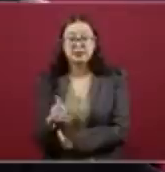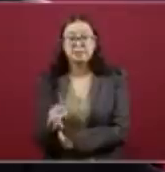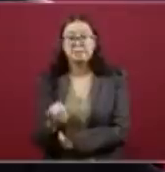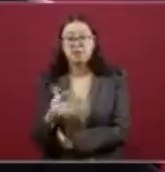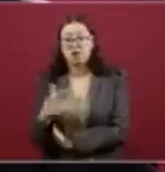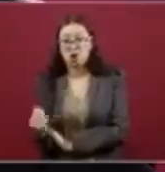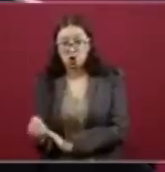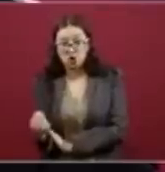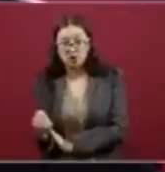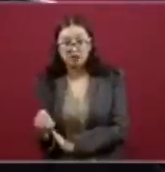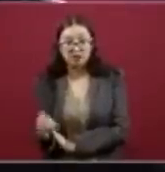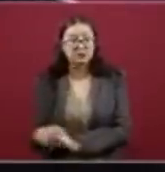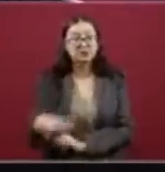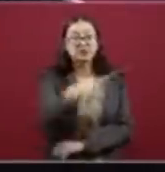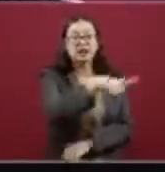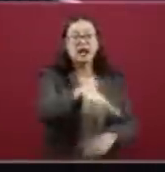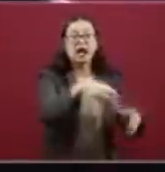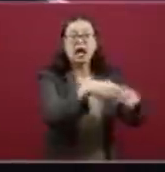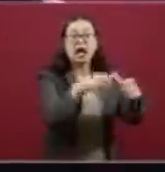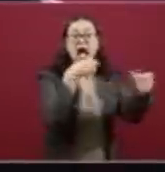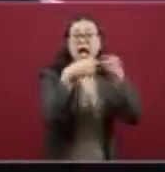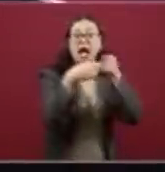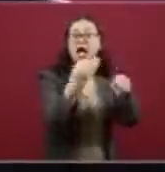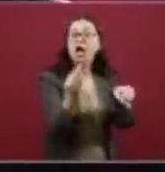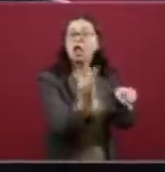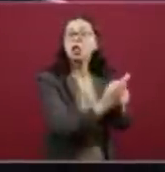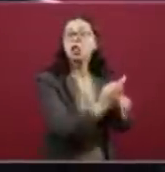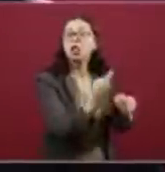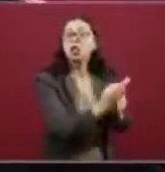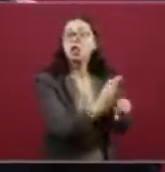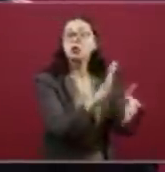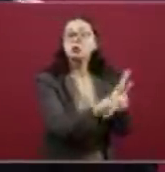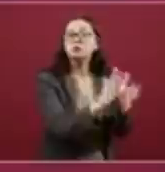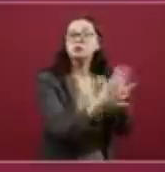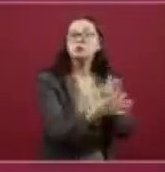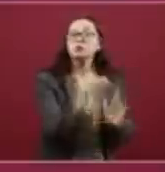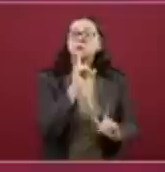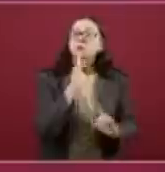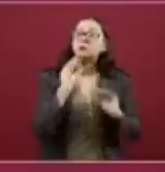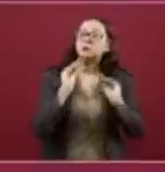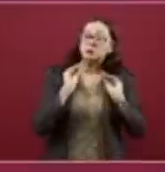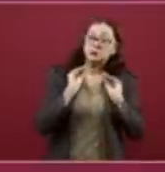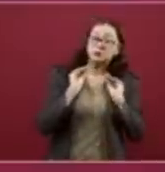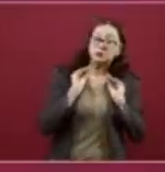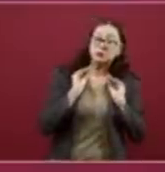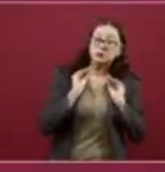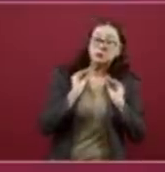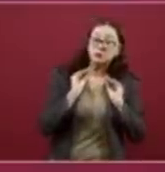y esa prensa fifí se quedó callada,